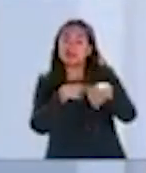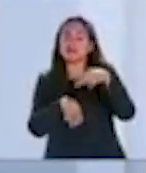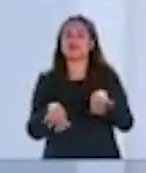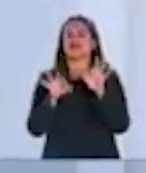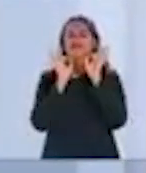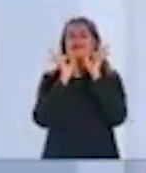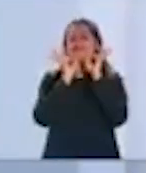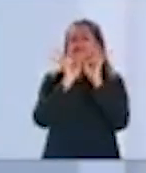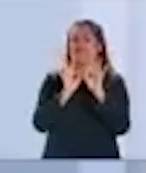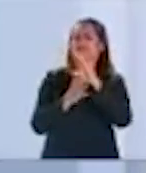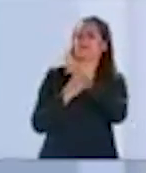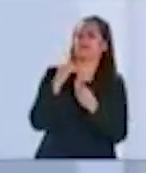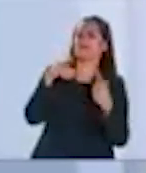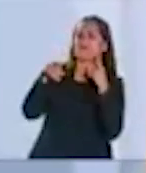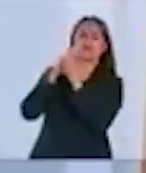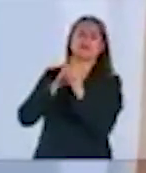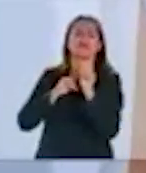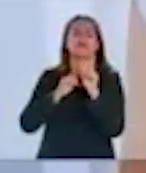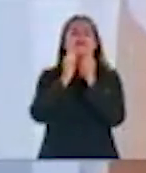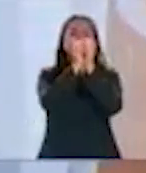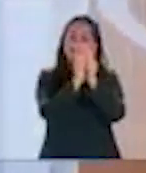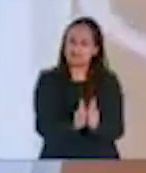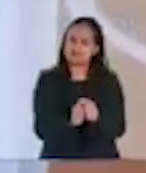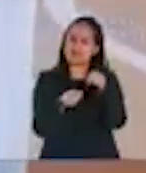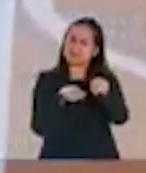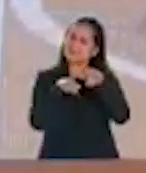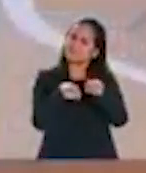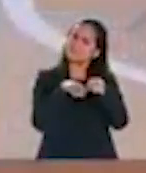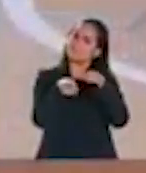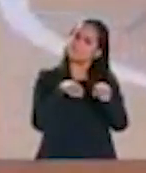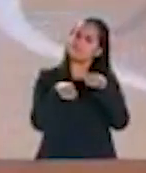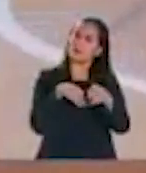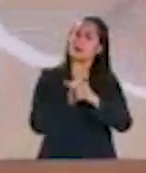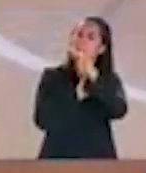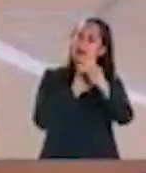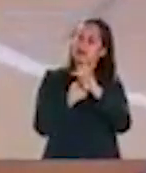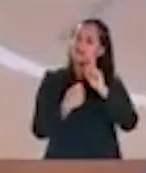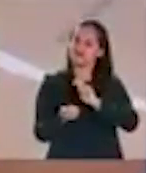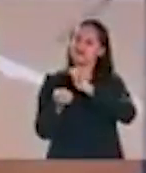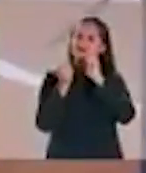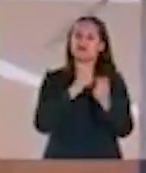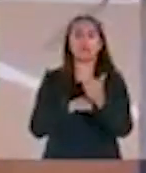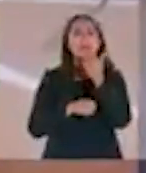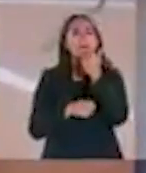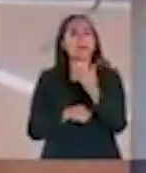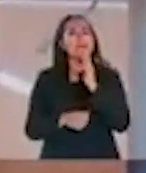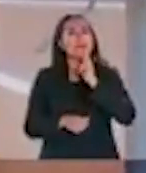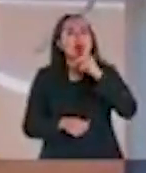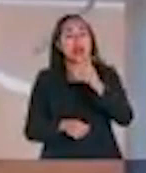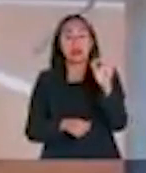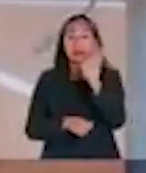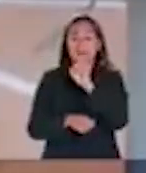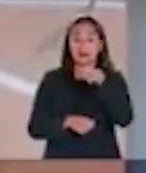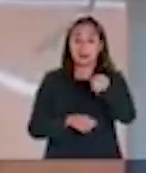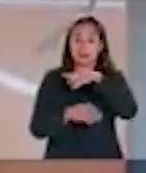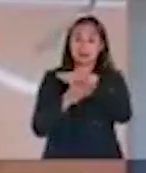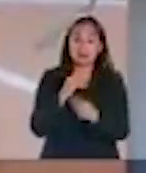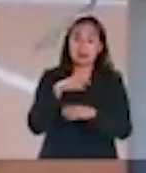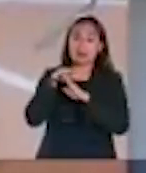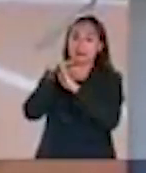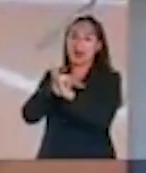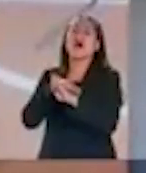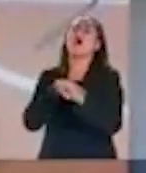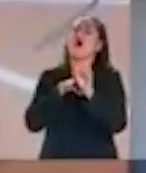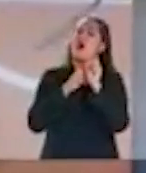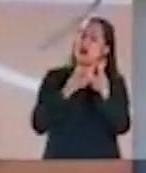fuera y más jóvenes transformando su país y una vez migrando lo que tenemos que hacer es trabajar con cada una porque